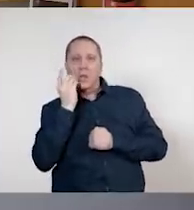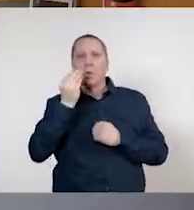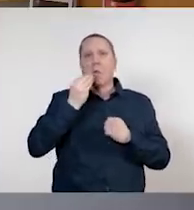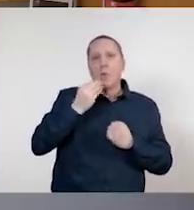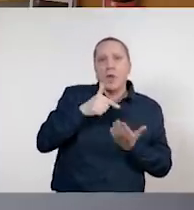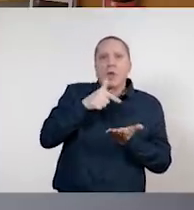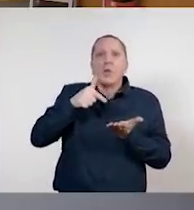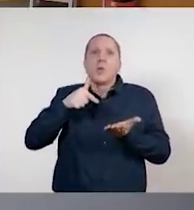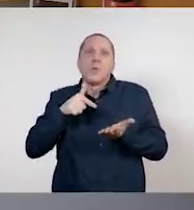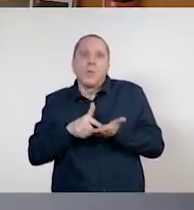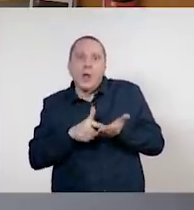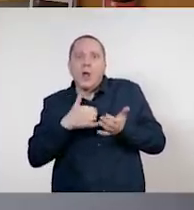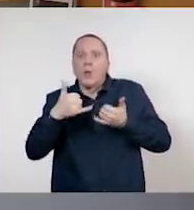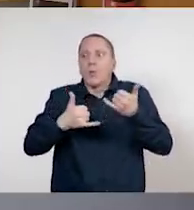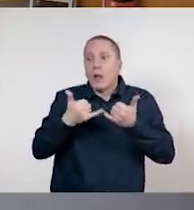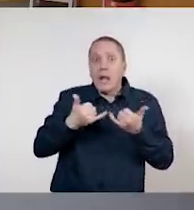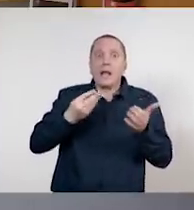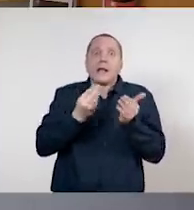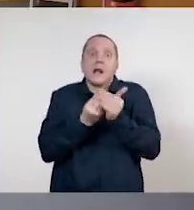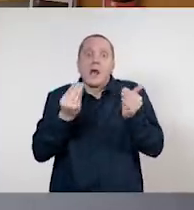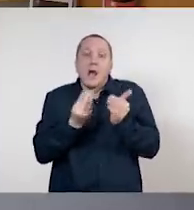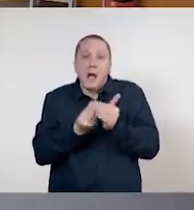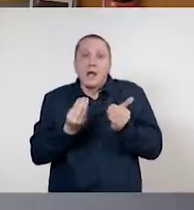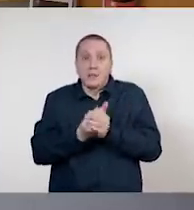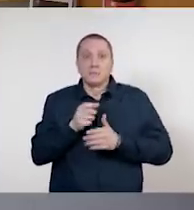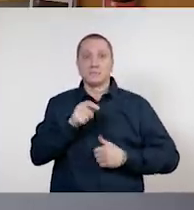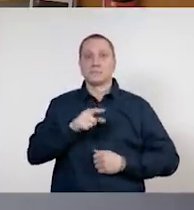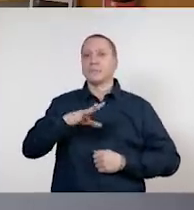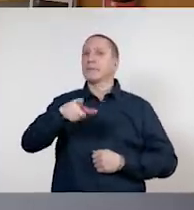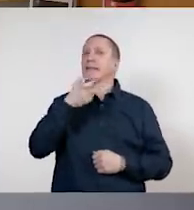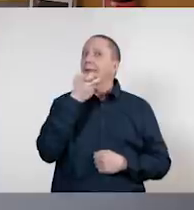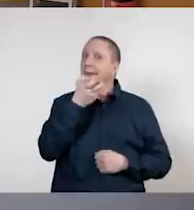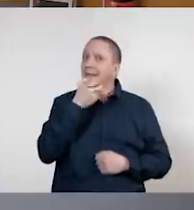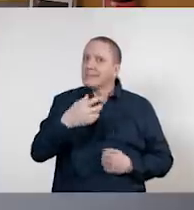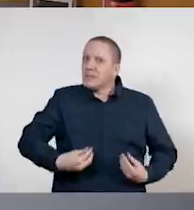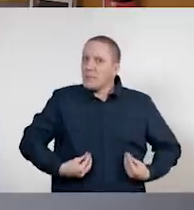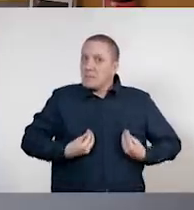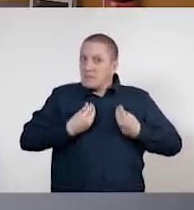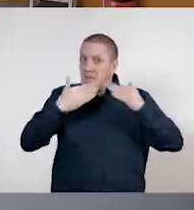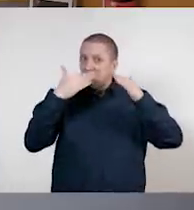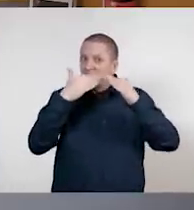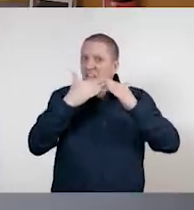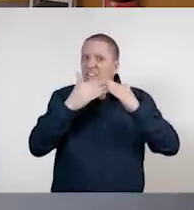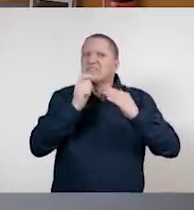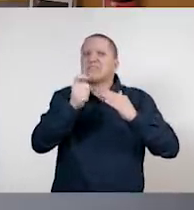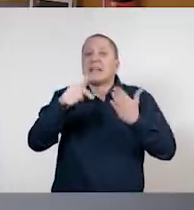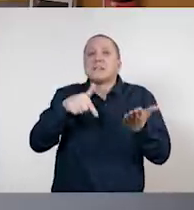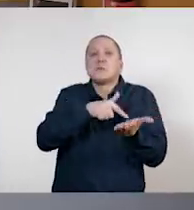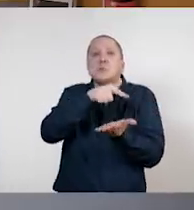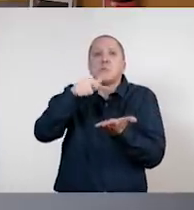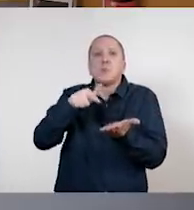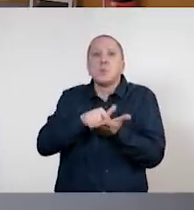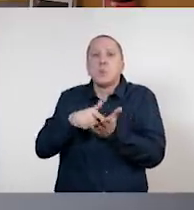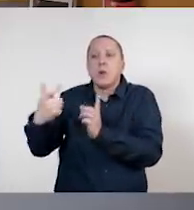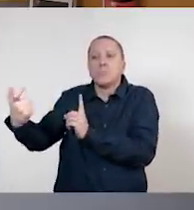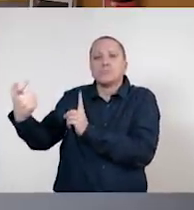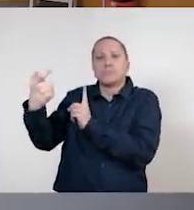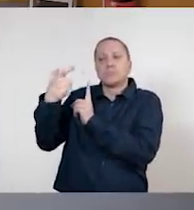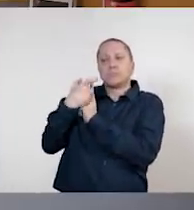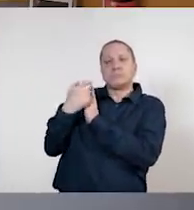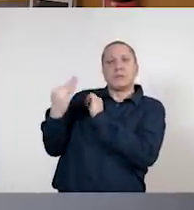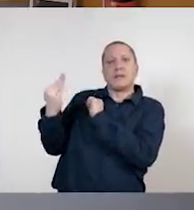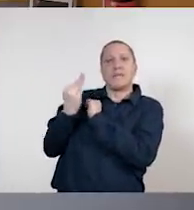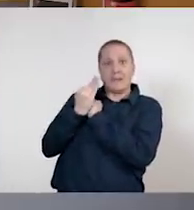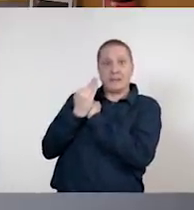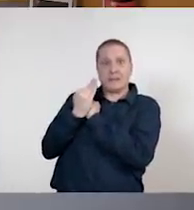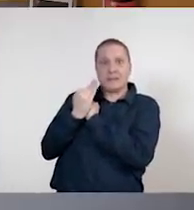comer, donde jugar, donde puedas ver tus clases. Exactamente. Una vivienda es una casa, un lugar que te resguarda,